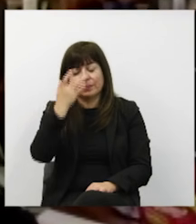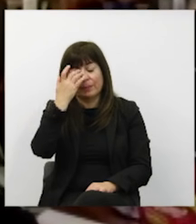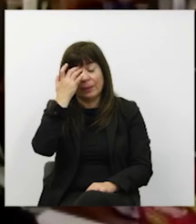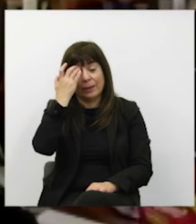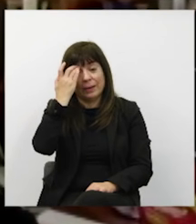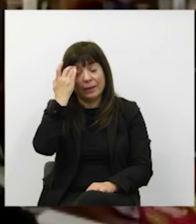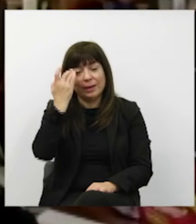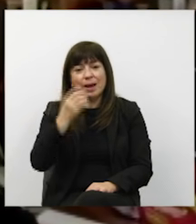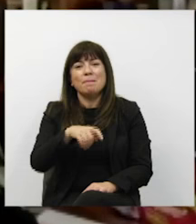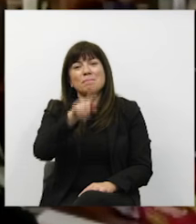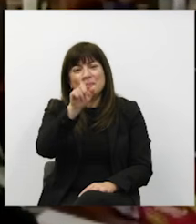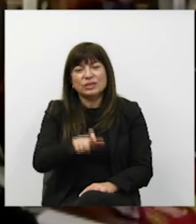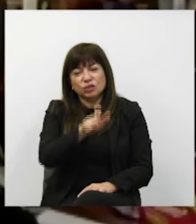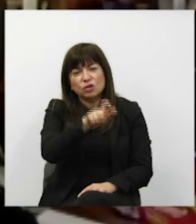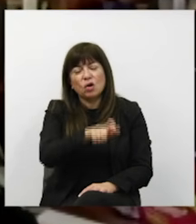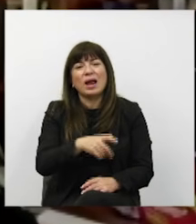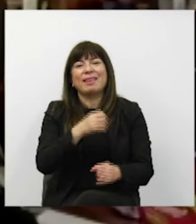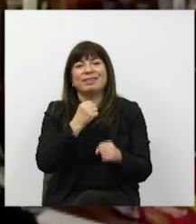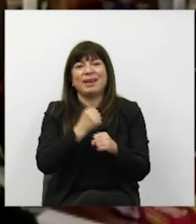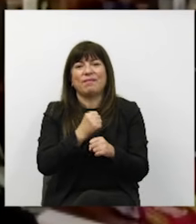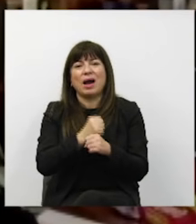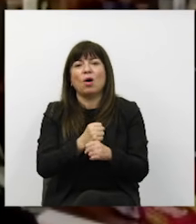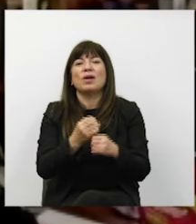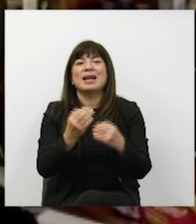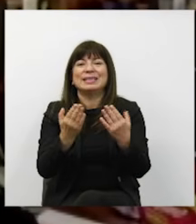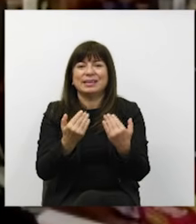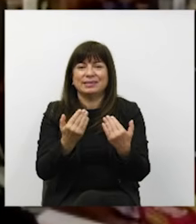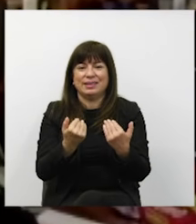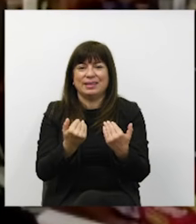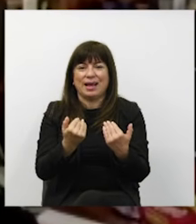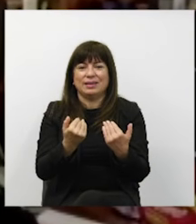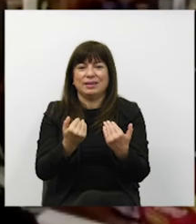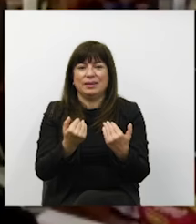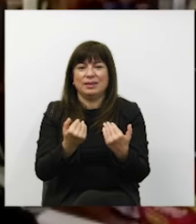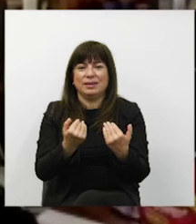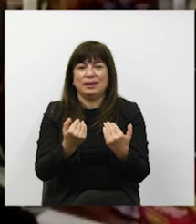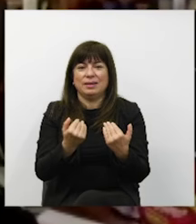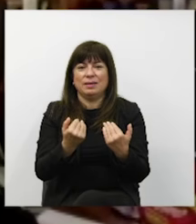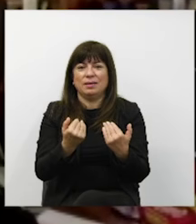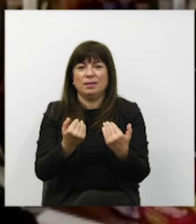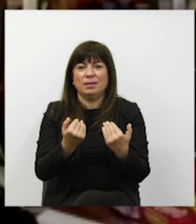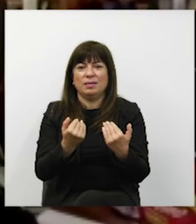El capital humano requerido para lo que viene. ¿Ya?